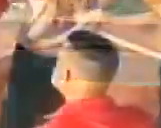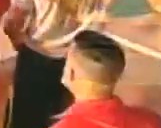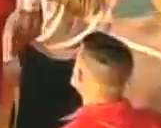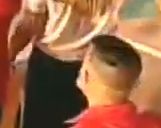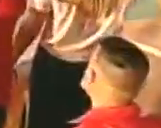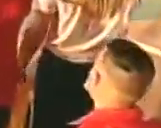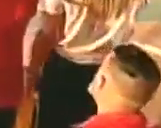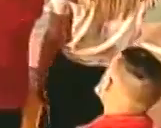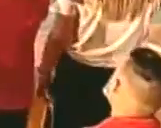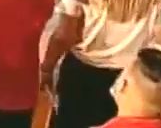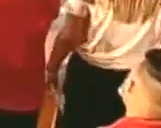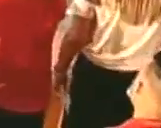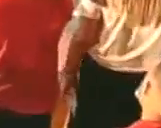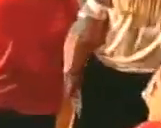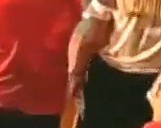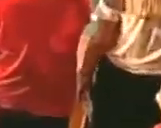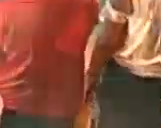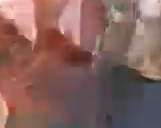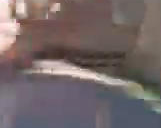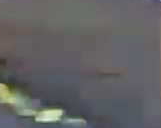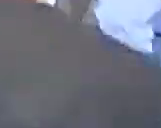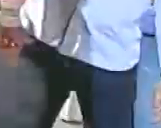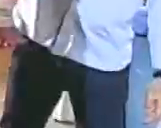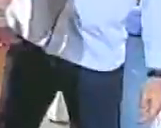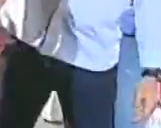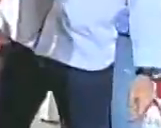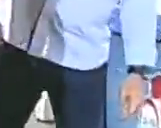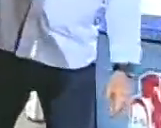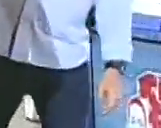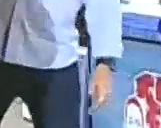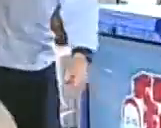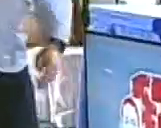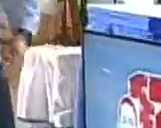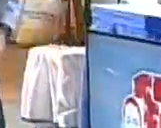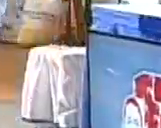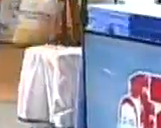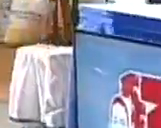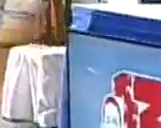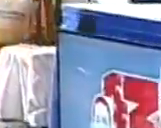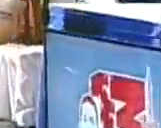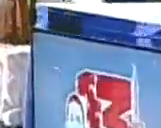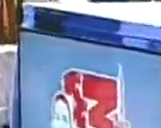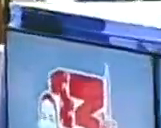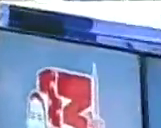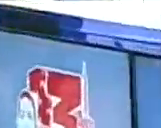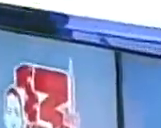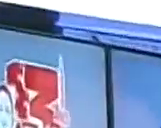a la ley, hola. A la ley, le, ley, y a la ley, le, le, le.